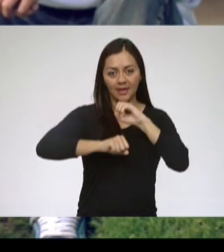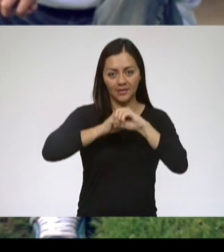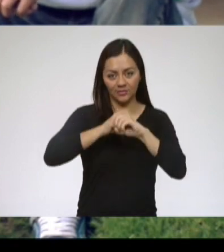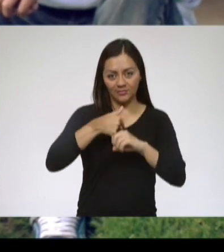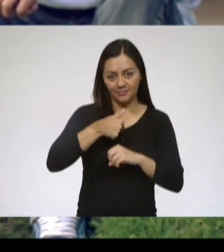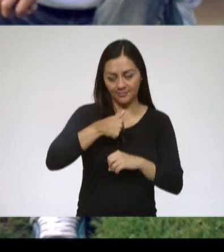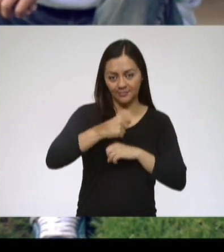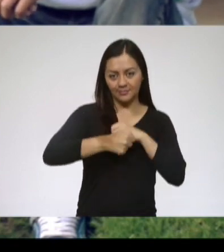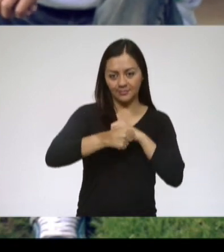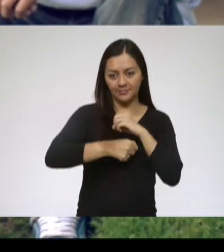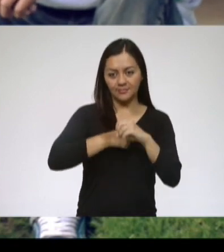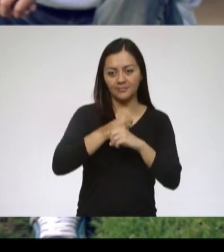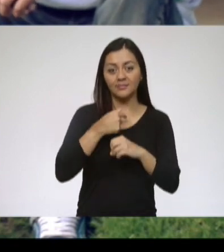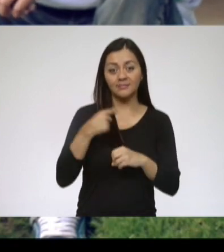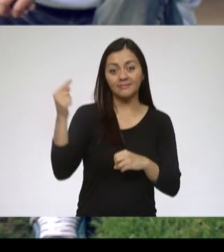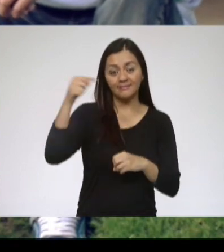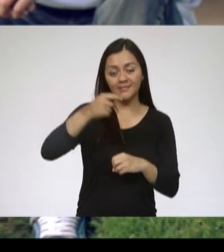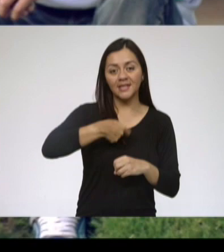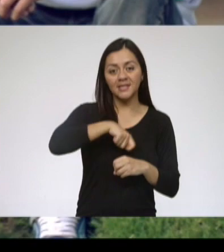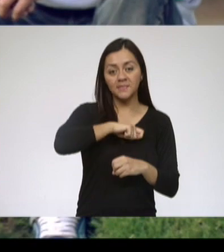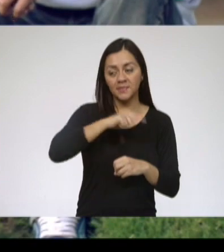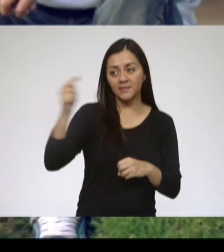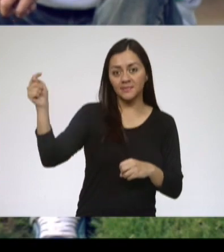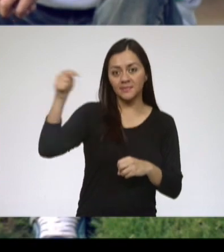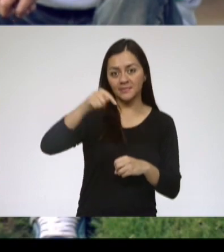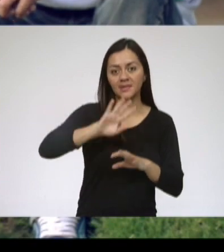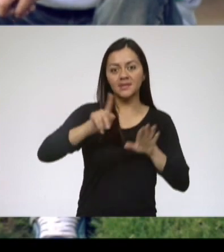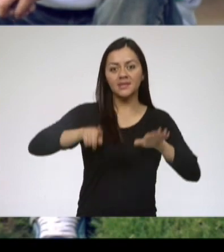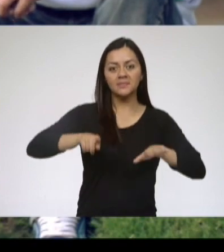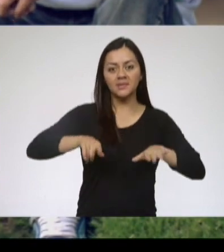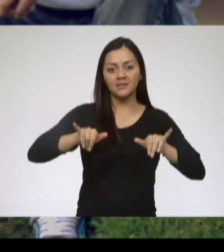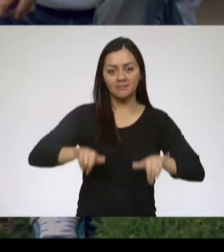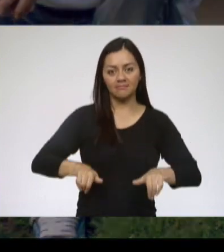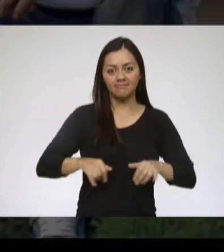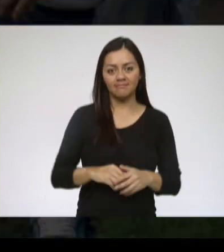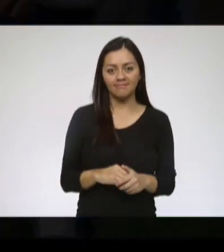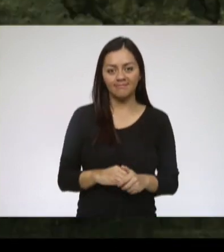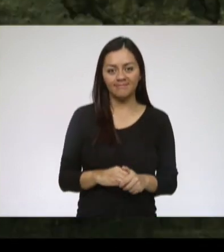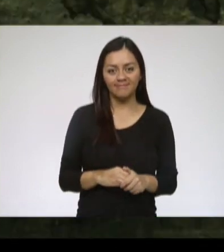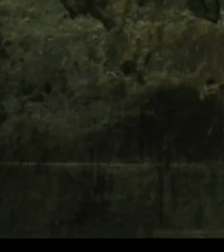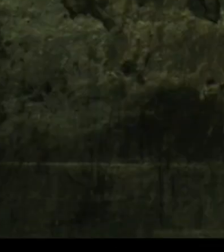y vengo de España llevo aquí 6 meses.